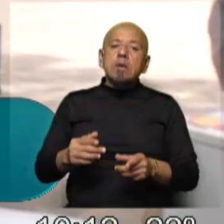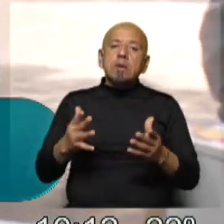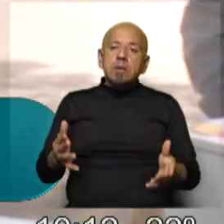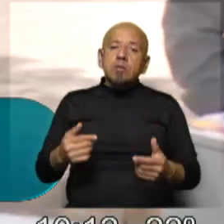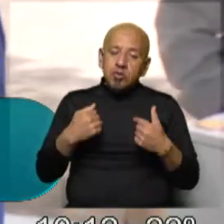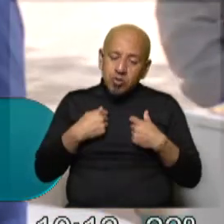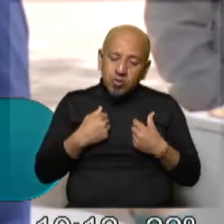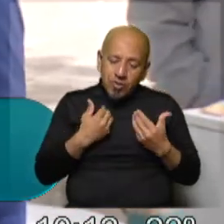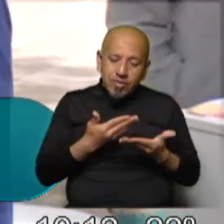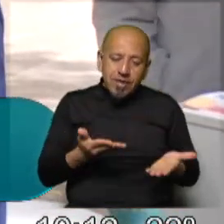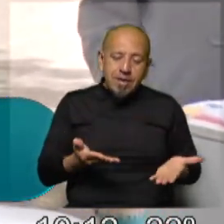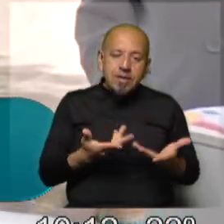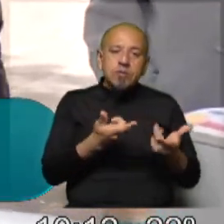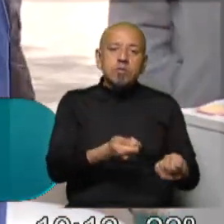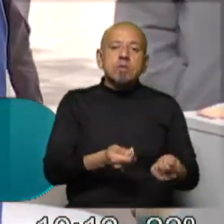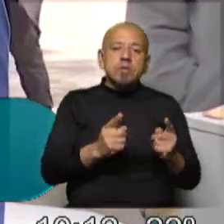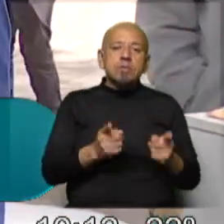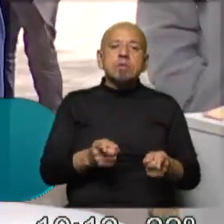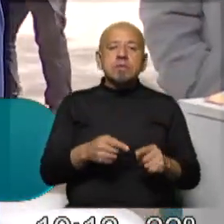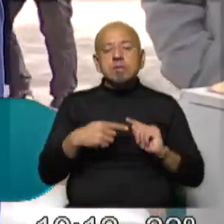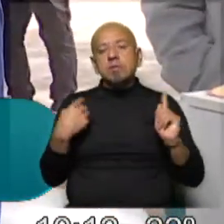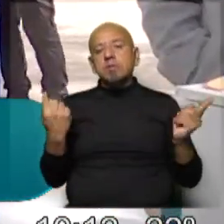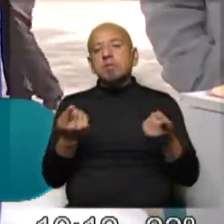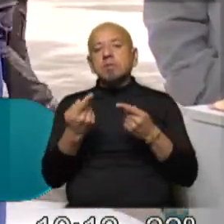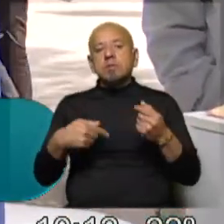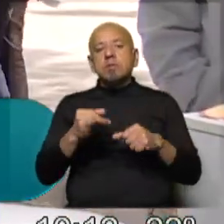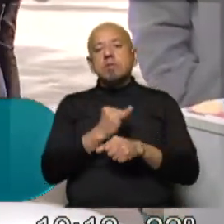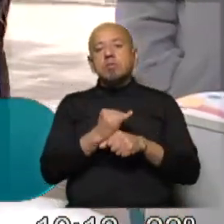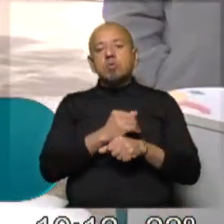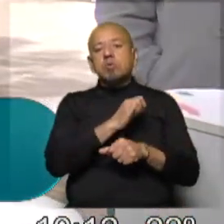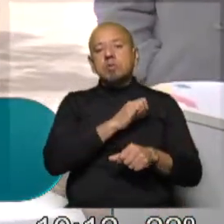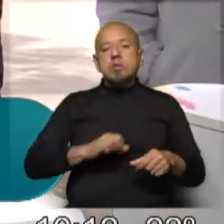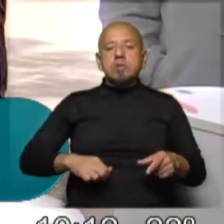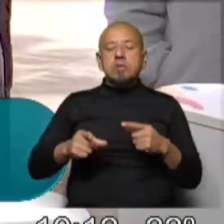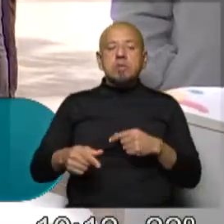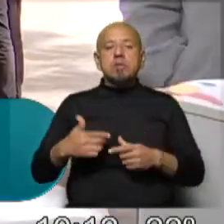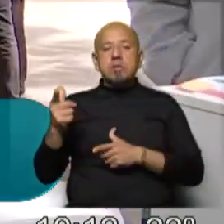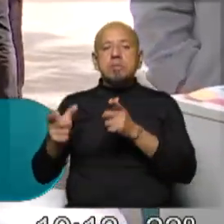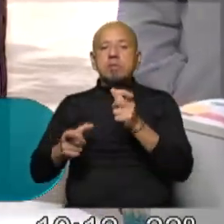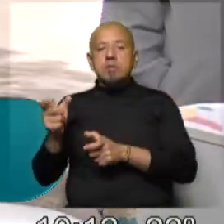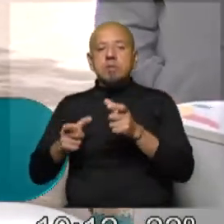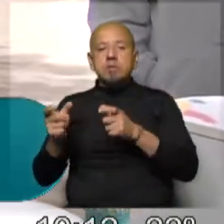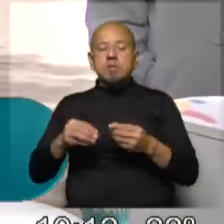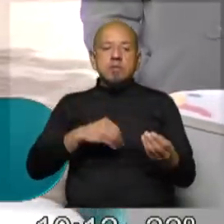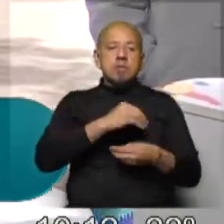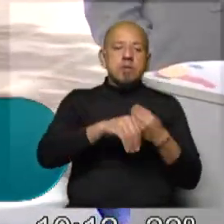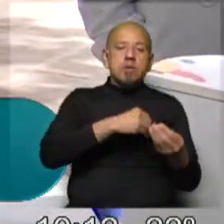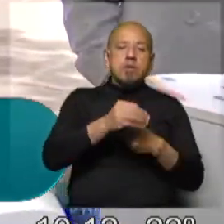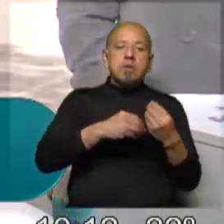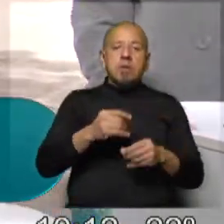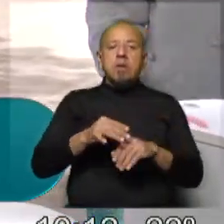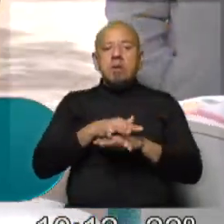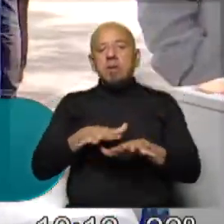ayuda, contener y acompañar entre todos, ¿no? Las instituciones del Estado, los vecinos, la familia, las redes